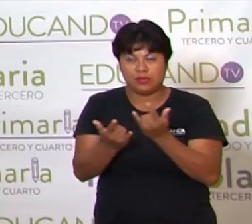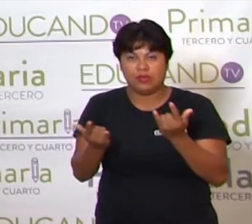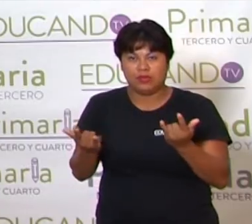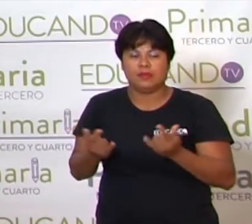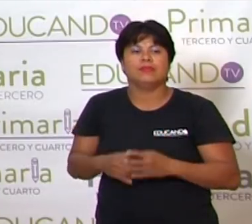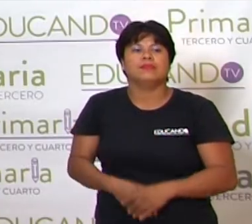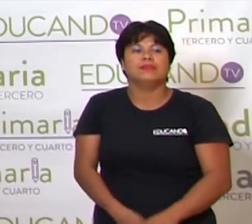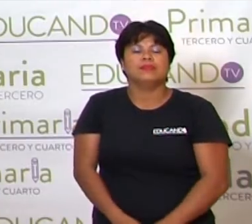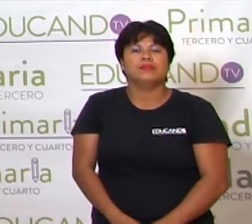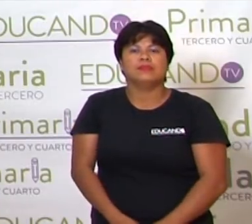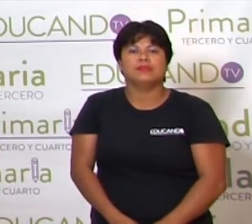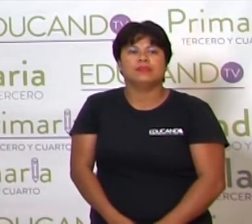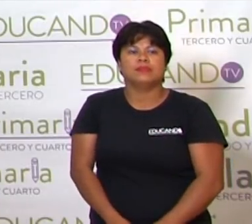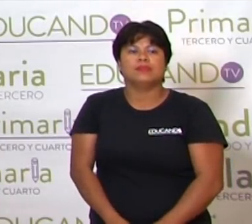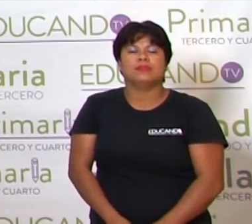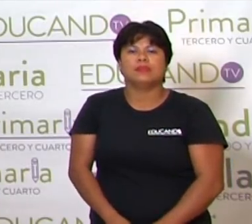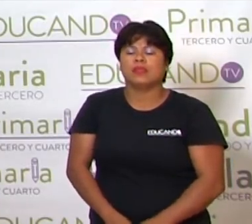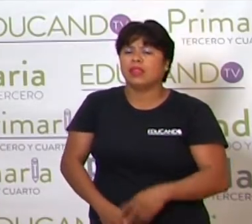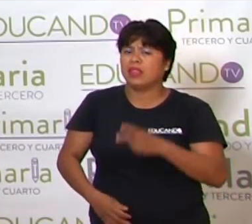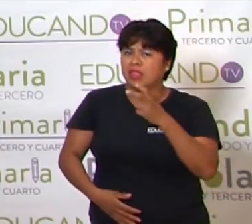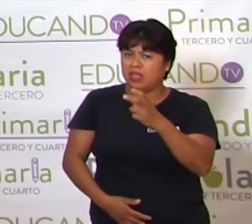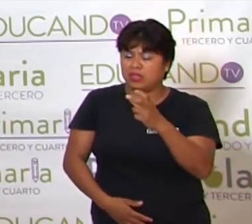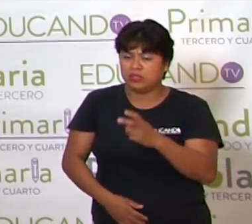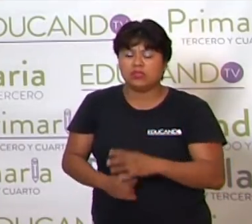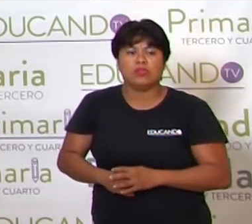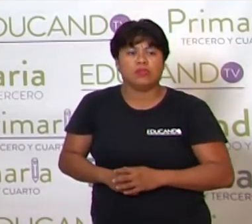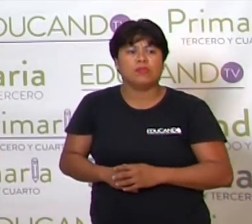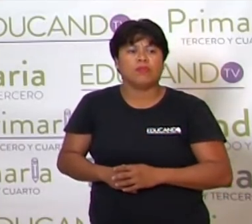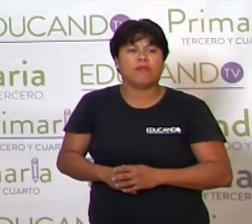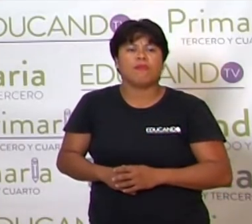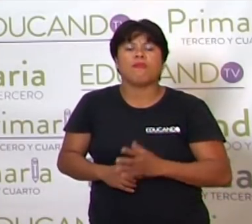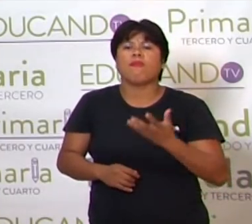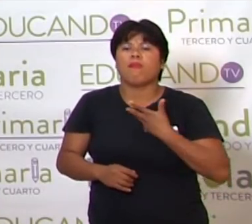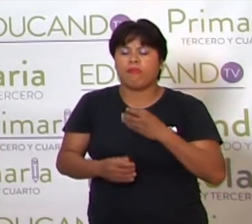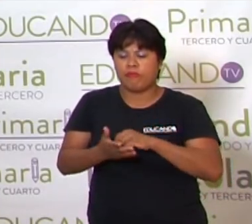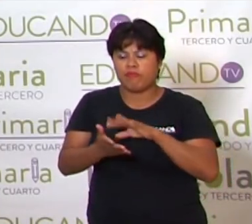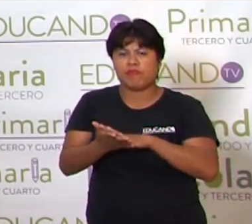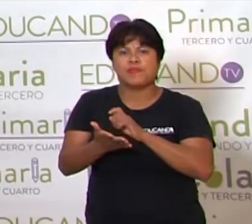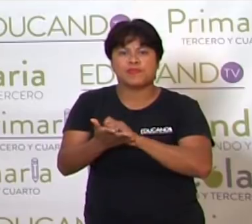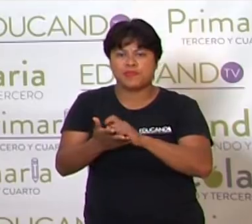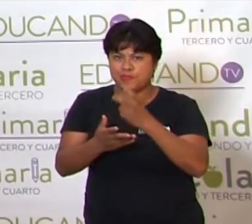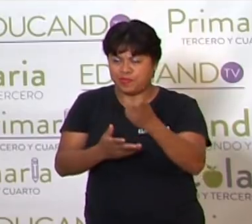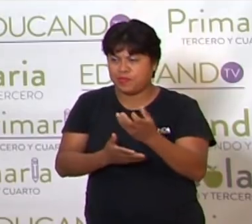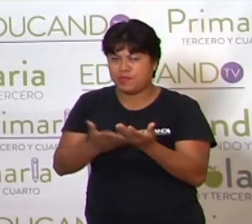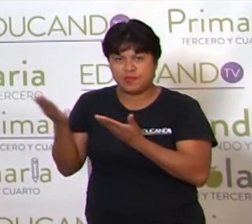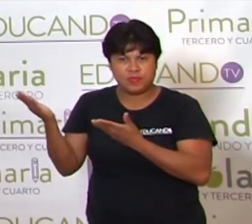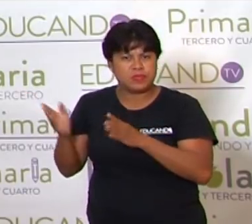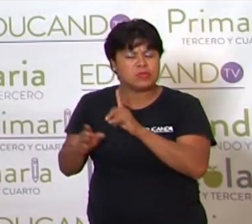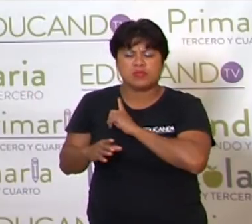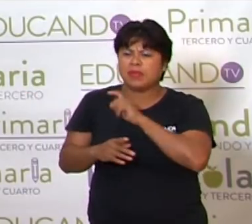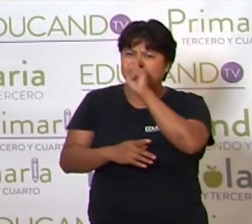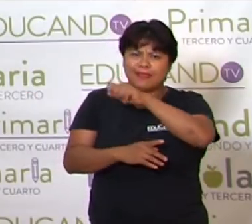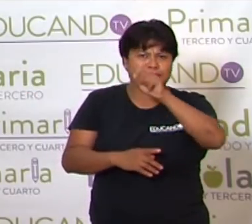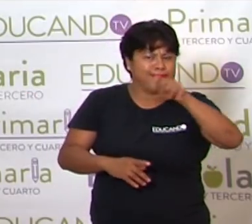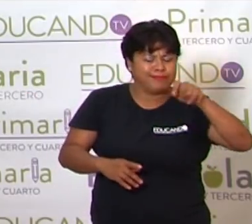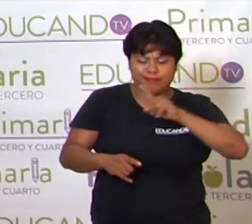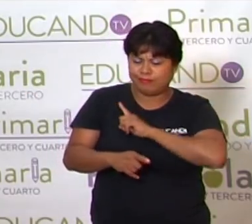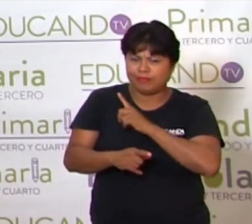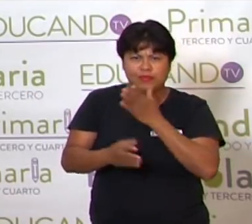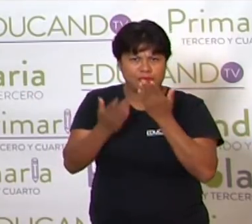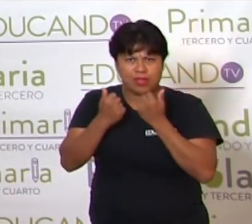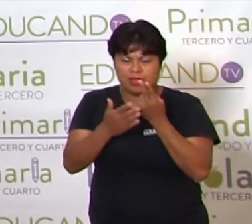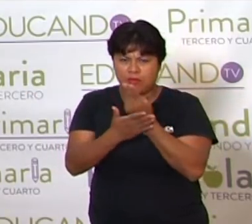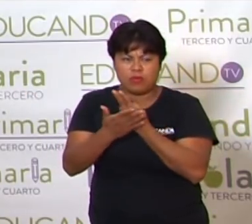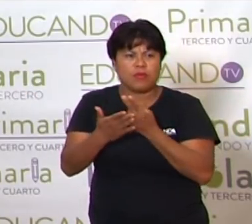historia. Que generalmente viene escrita así, en puro texto, ¿verdad? Y con pocos dibujos.